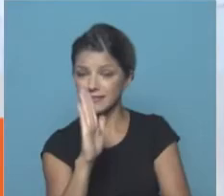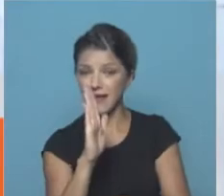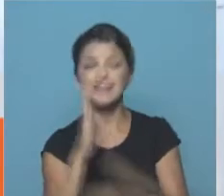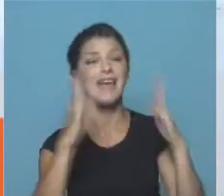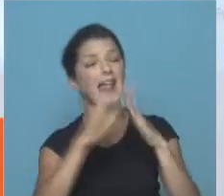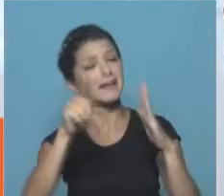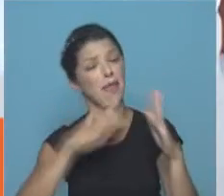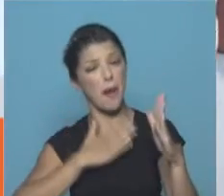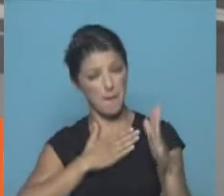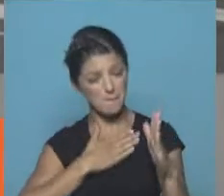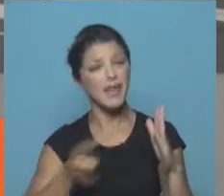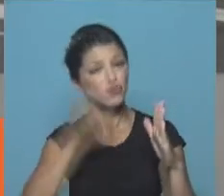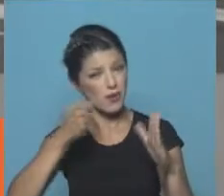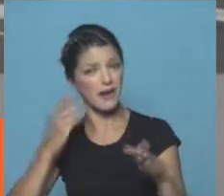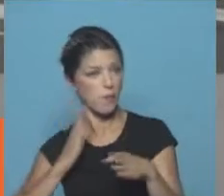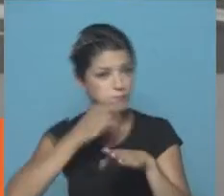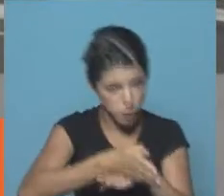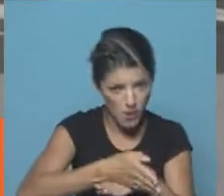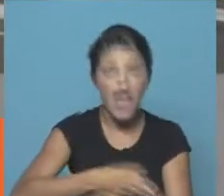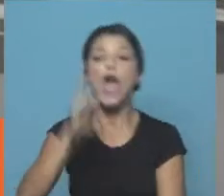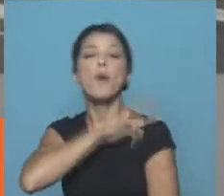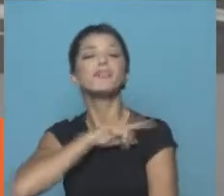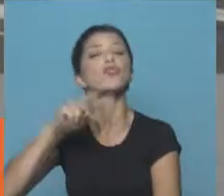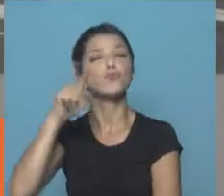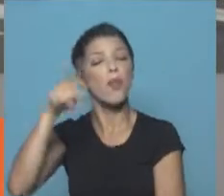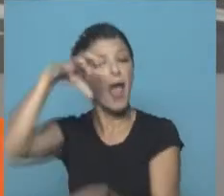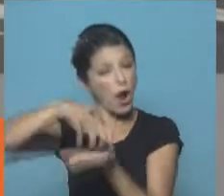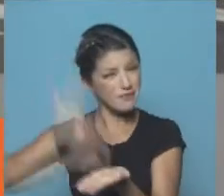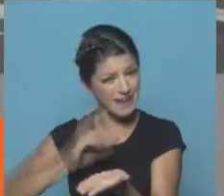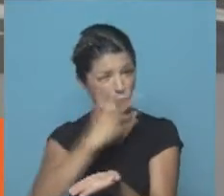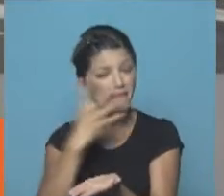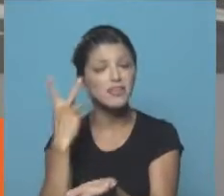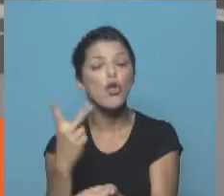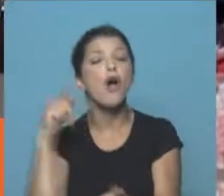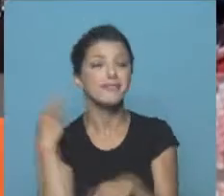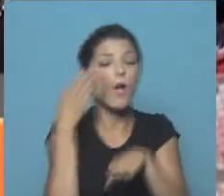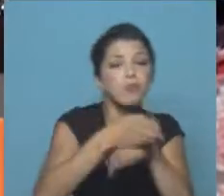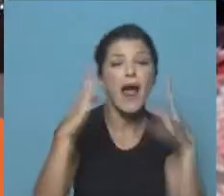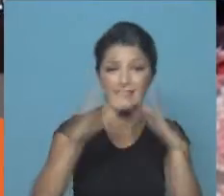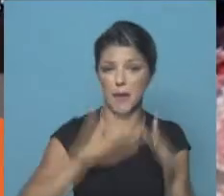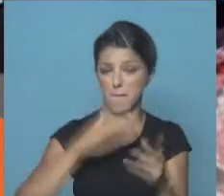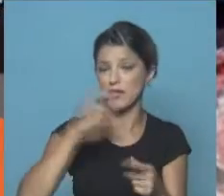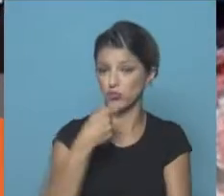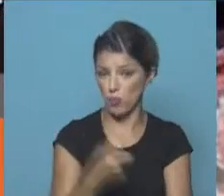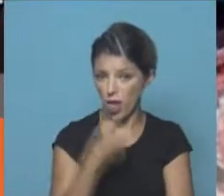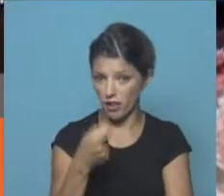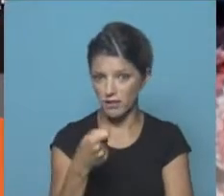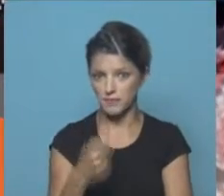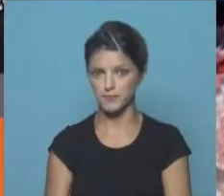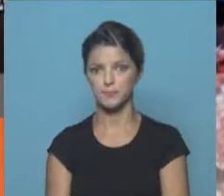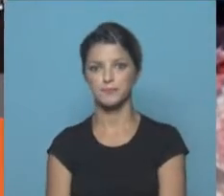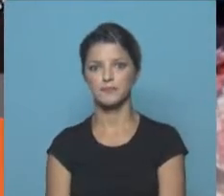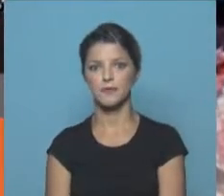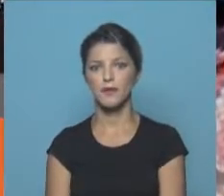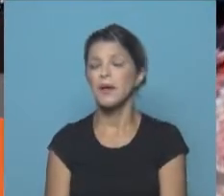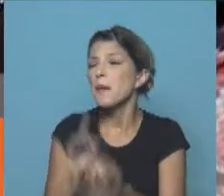mi suegra, el subcomisario de la 42, se metió dentro de la casa. Los mismos policías pateaban